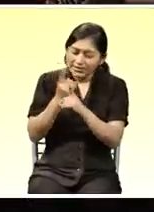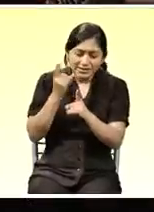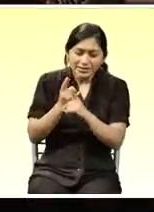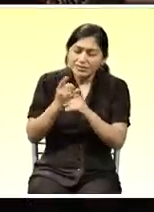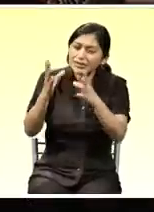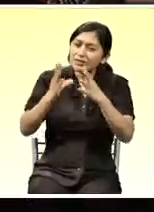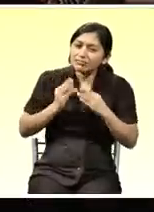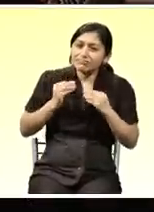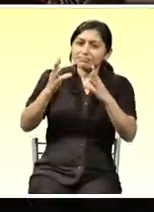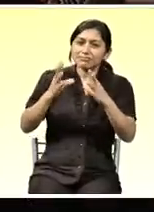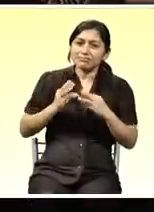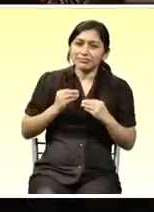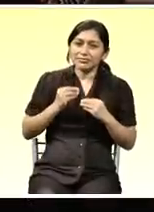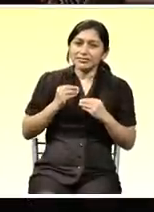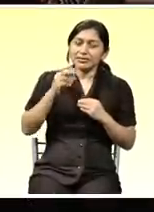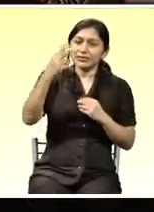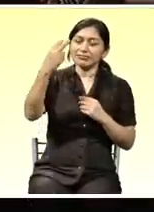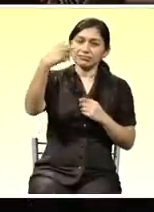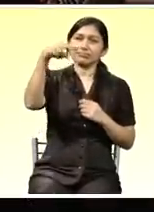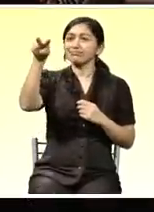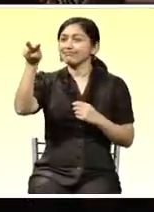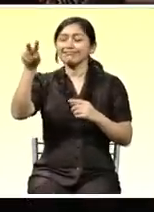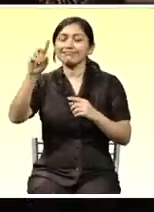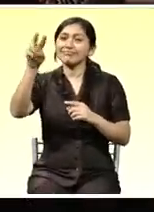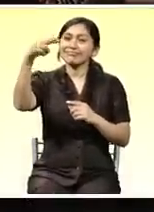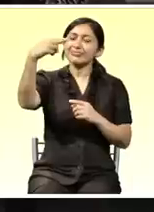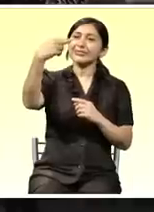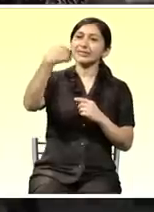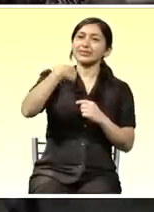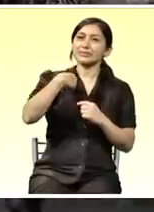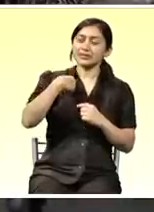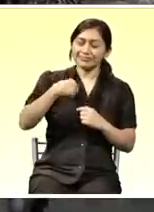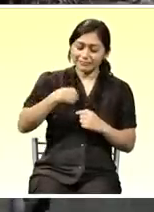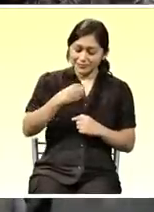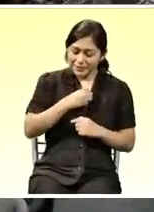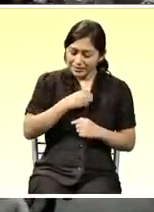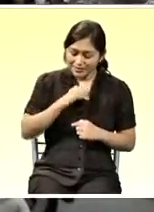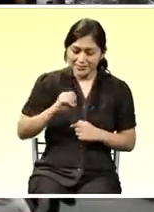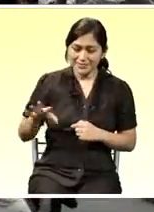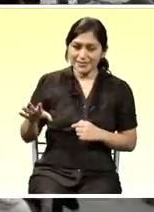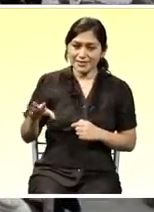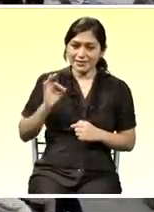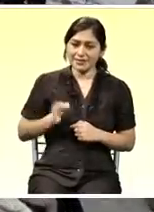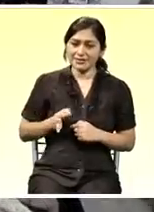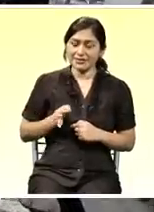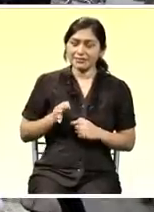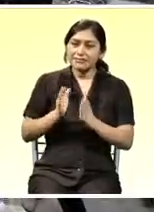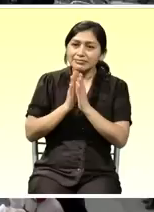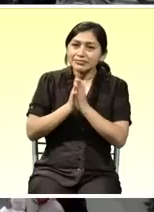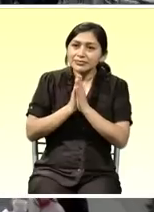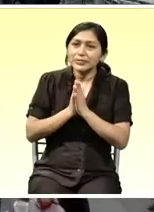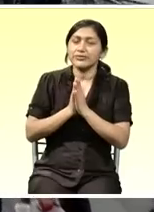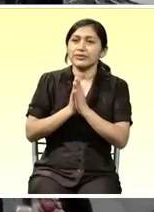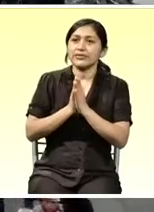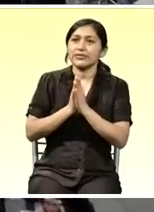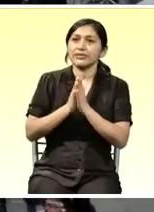conseguir si no apartas tus purísimos ojos de este miserable pecador. Concédeme lo que